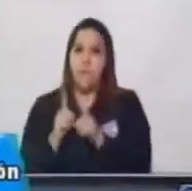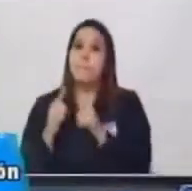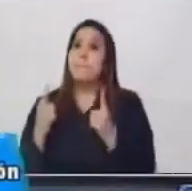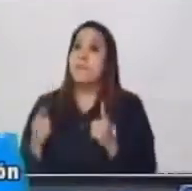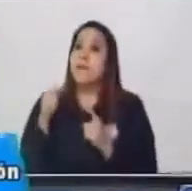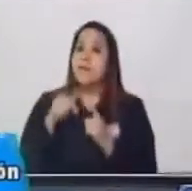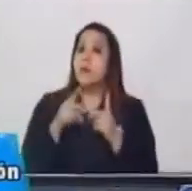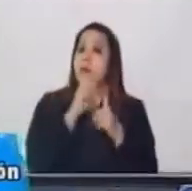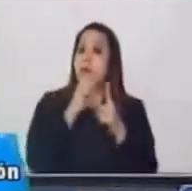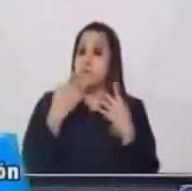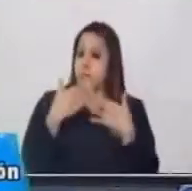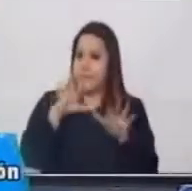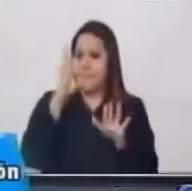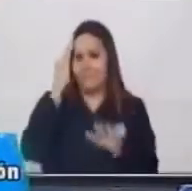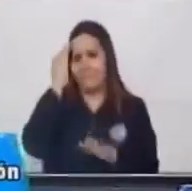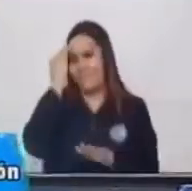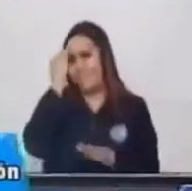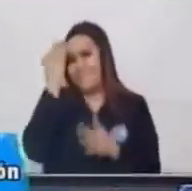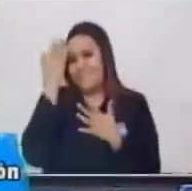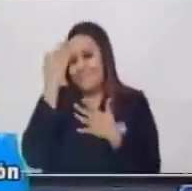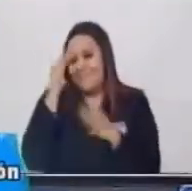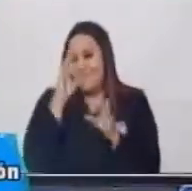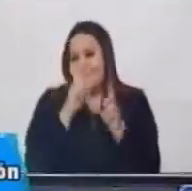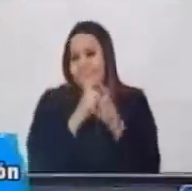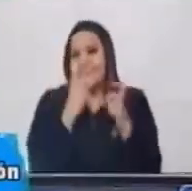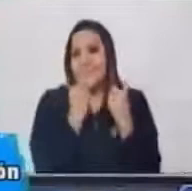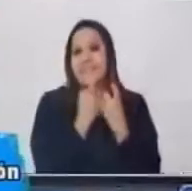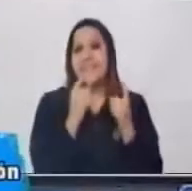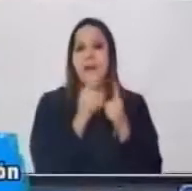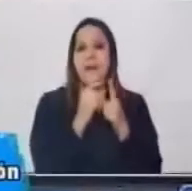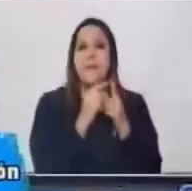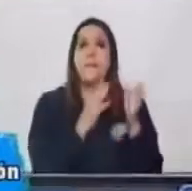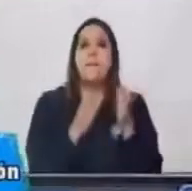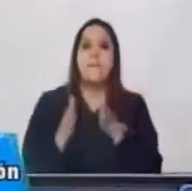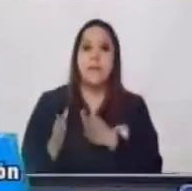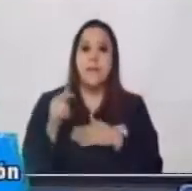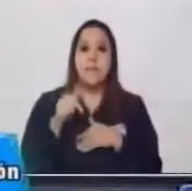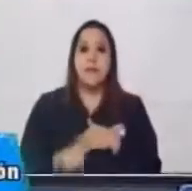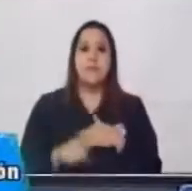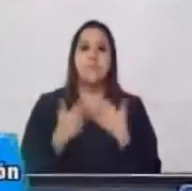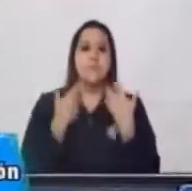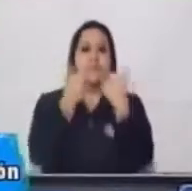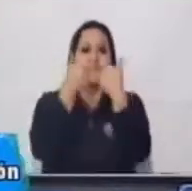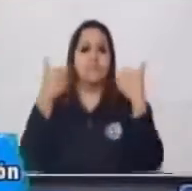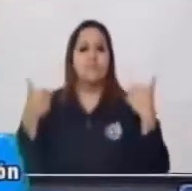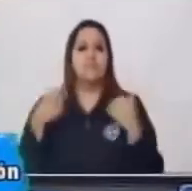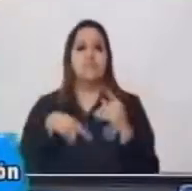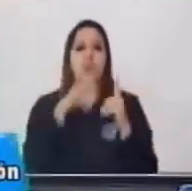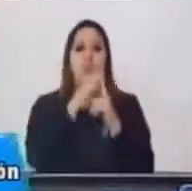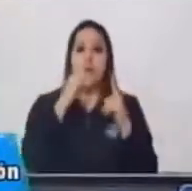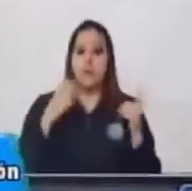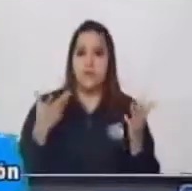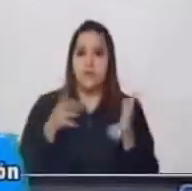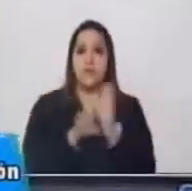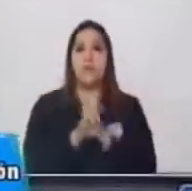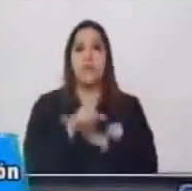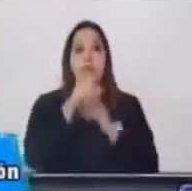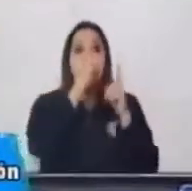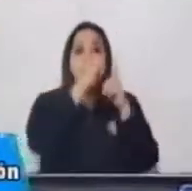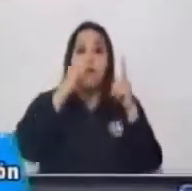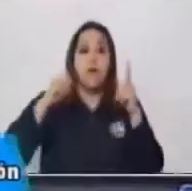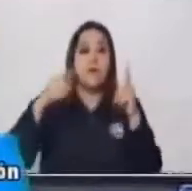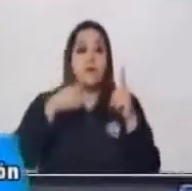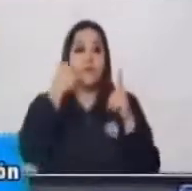tema que ya conoces y también ya conoces las clases de palabras, vamos a entrar a la división de la oración. Cuando hacemos una oración,